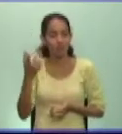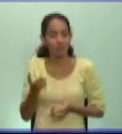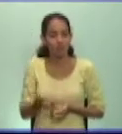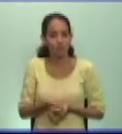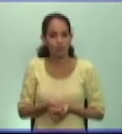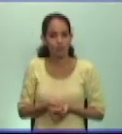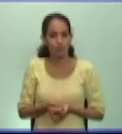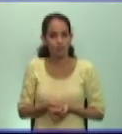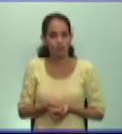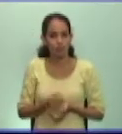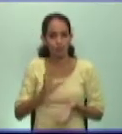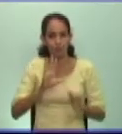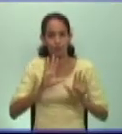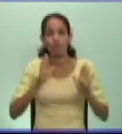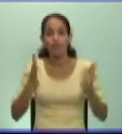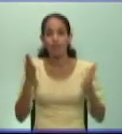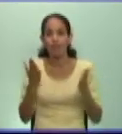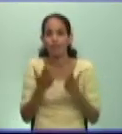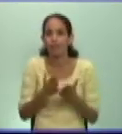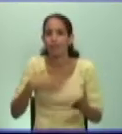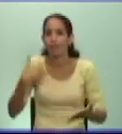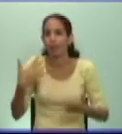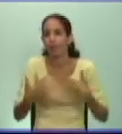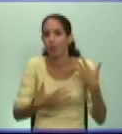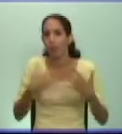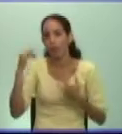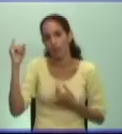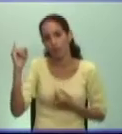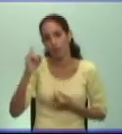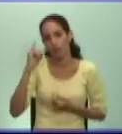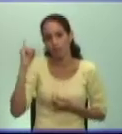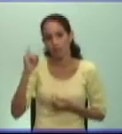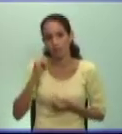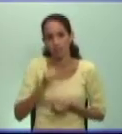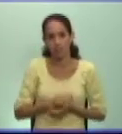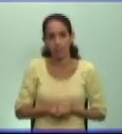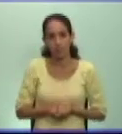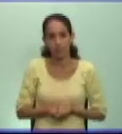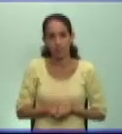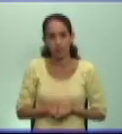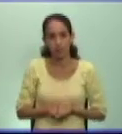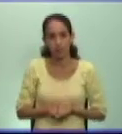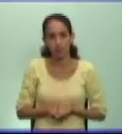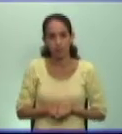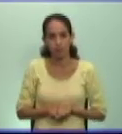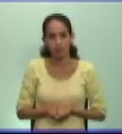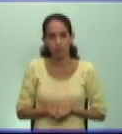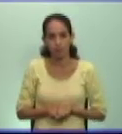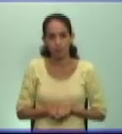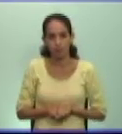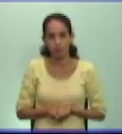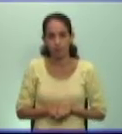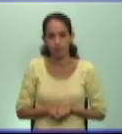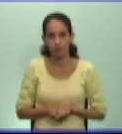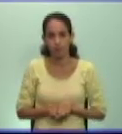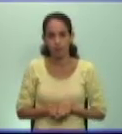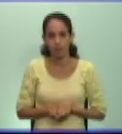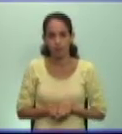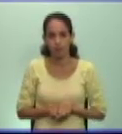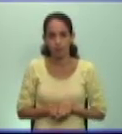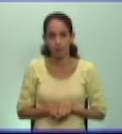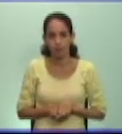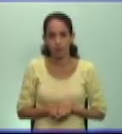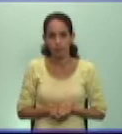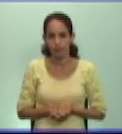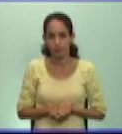de todos los problemas internacionales, sobre todo como esa situación que se da con Vietnam, el síndrome de Vietnam que acelera todas estas situaciones